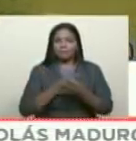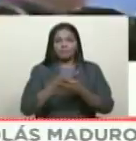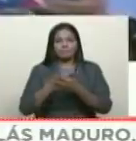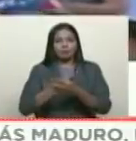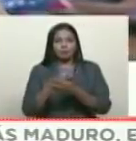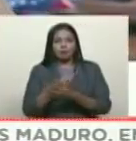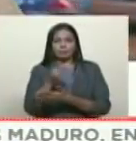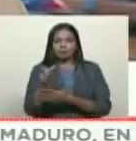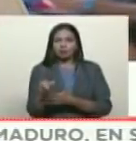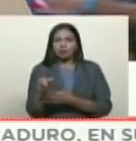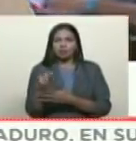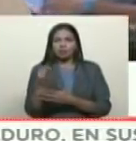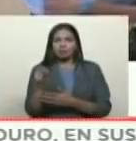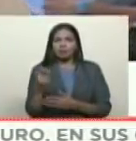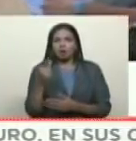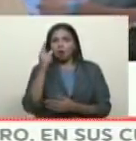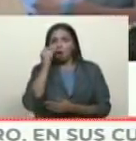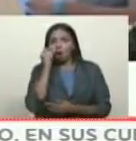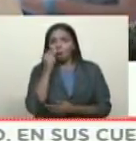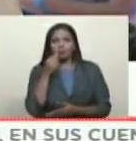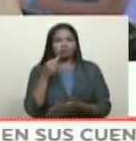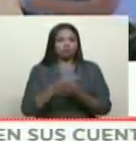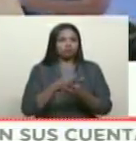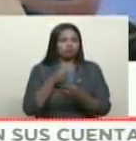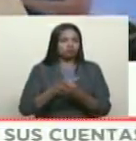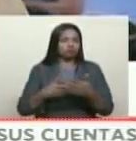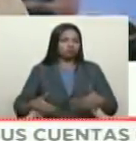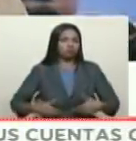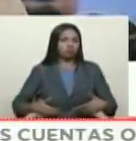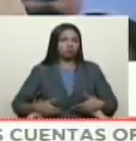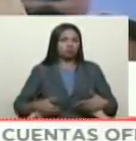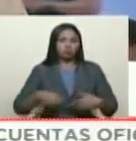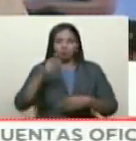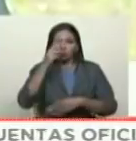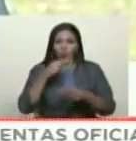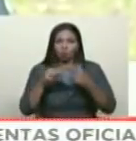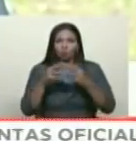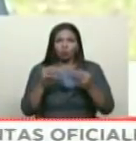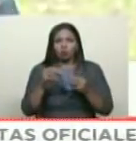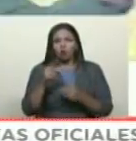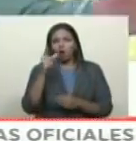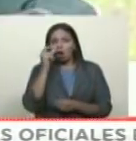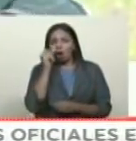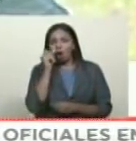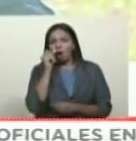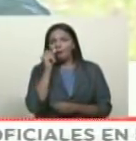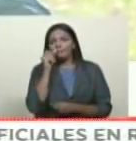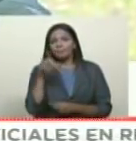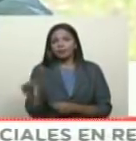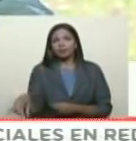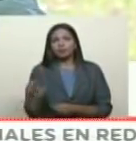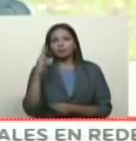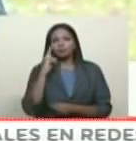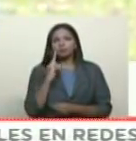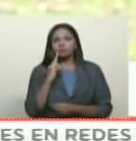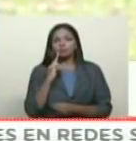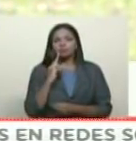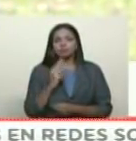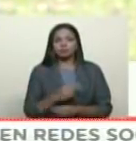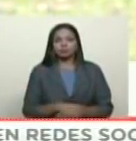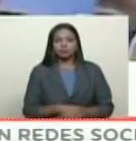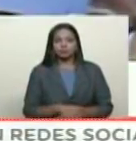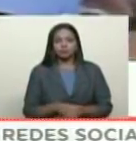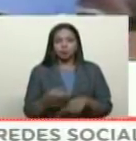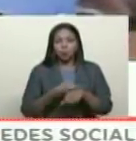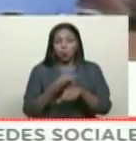batallas. Hombre de resistencia, de nobleza y lealtad, el mayor general Justo Noguera Pietri, gobernador